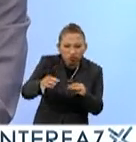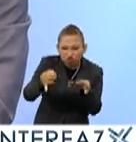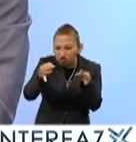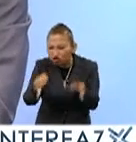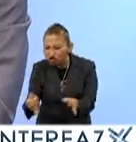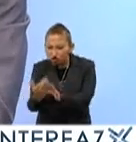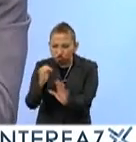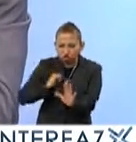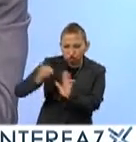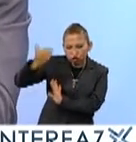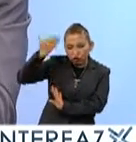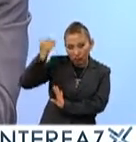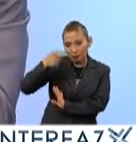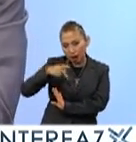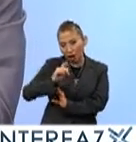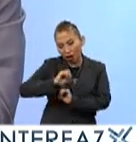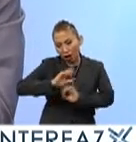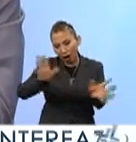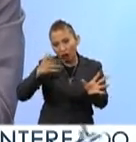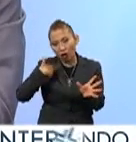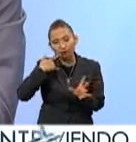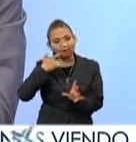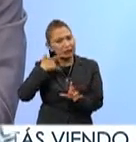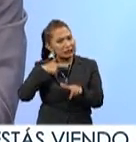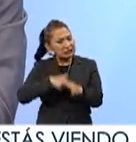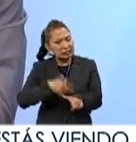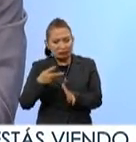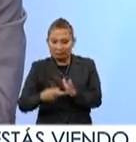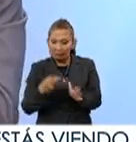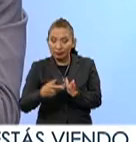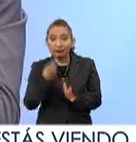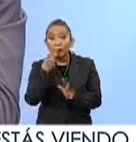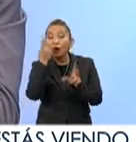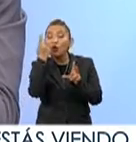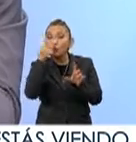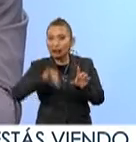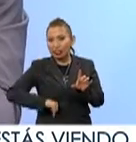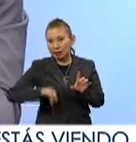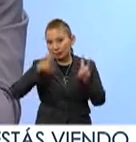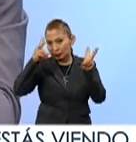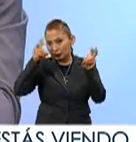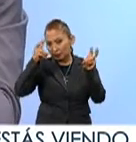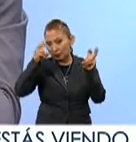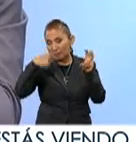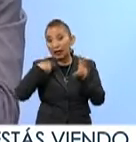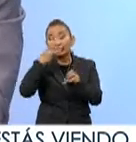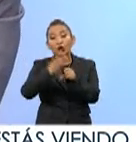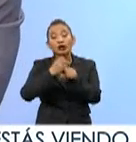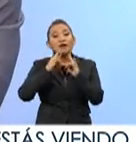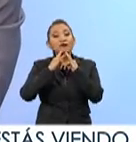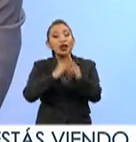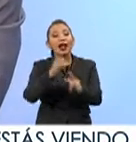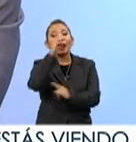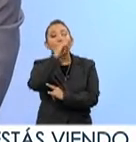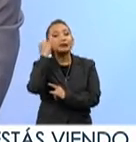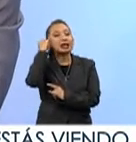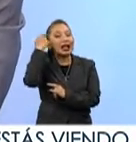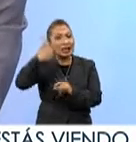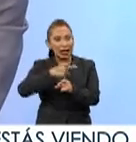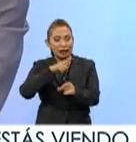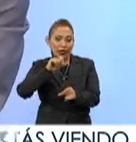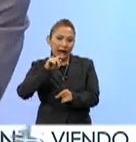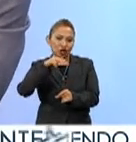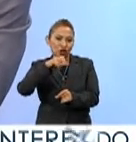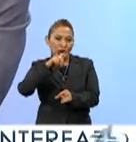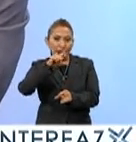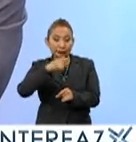originarios. Pero bueno, por supuesto los esfuerzos se siguen dando y hablaremos de un interesante tema que es la segunda Feria de las Lenguas Indígenas Nacionales que